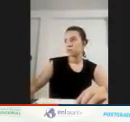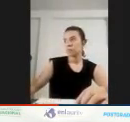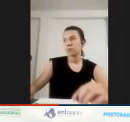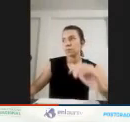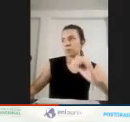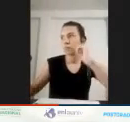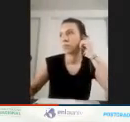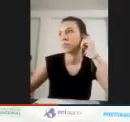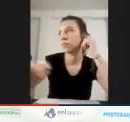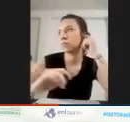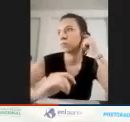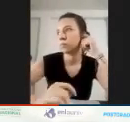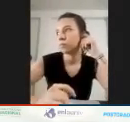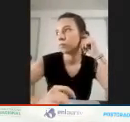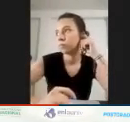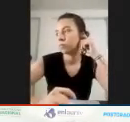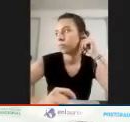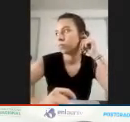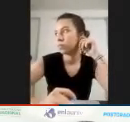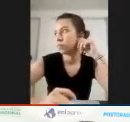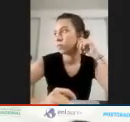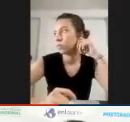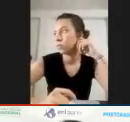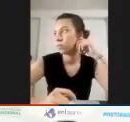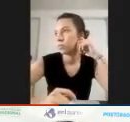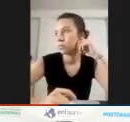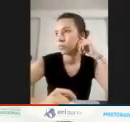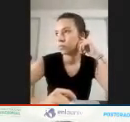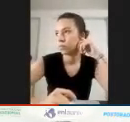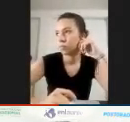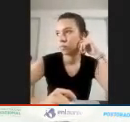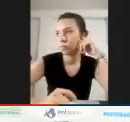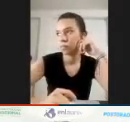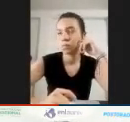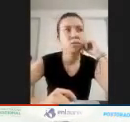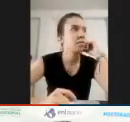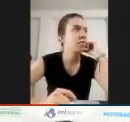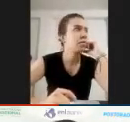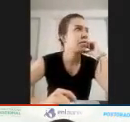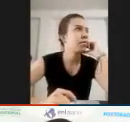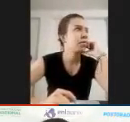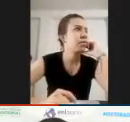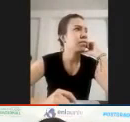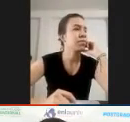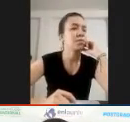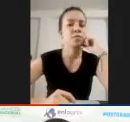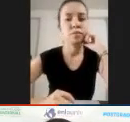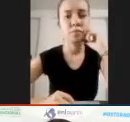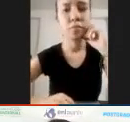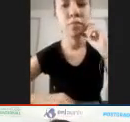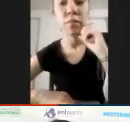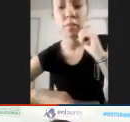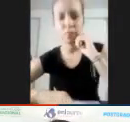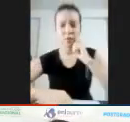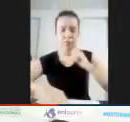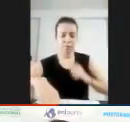voy a calificar como en mi ámbito de trabajo, que es el normal desenvolvimiento